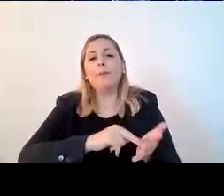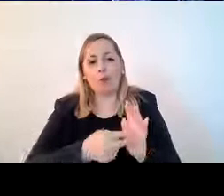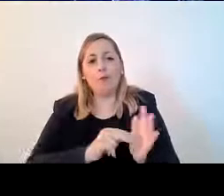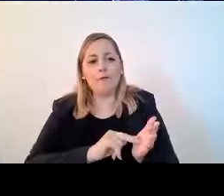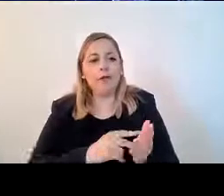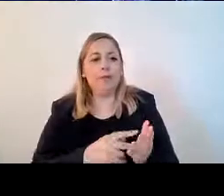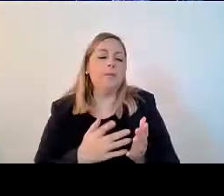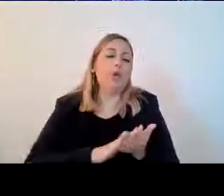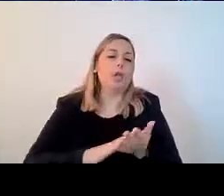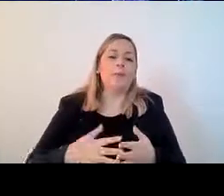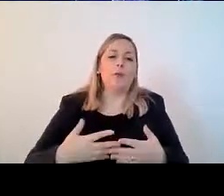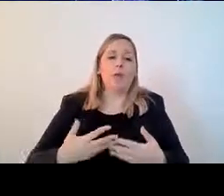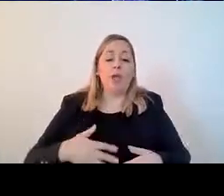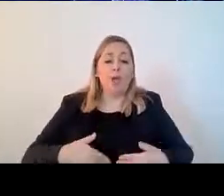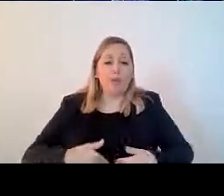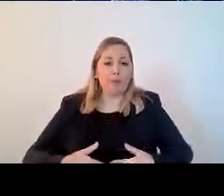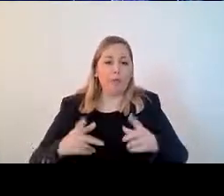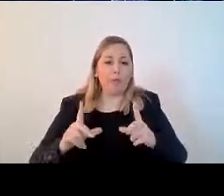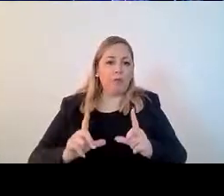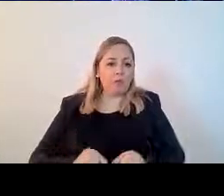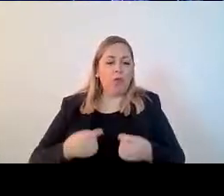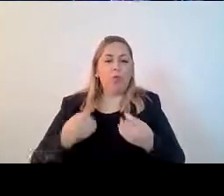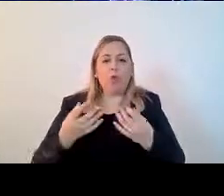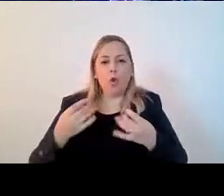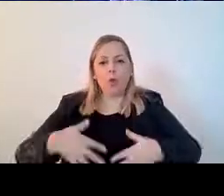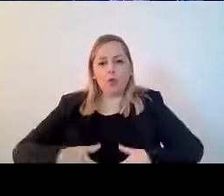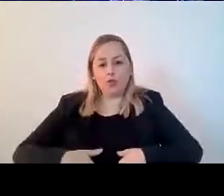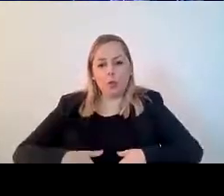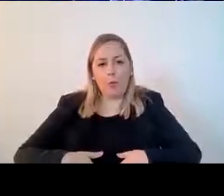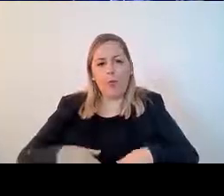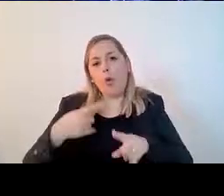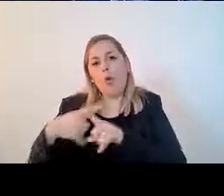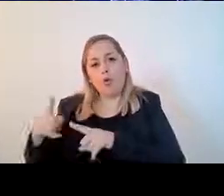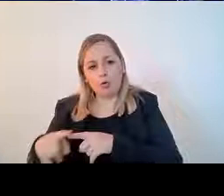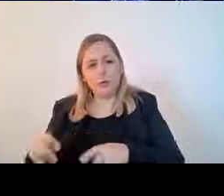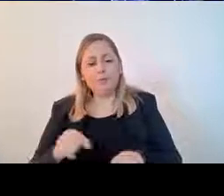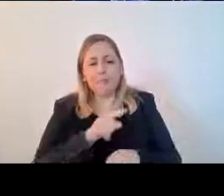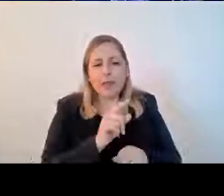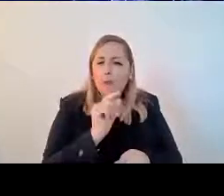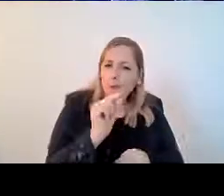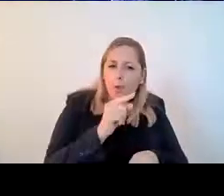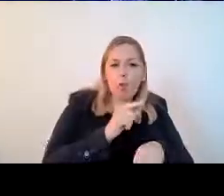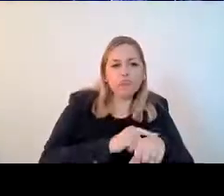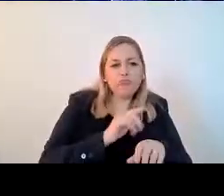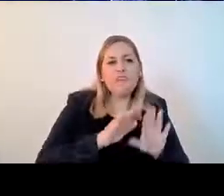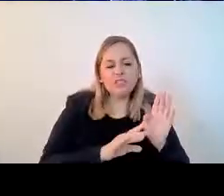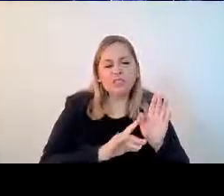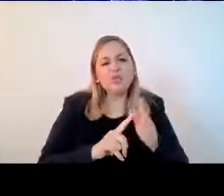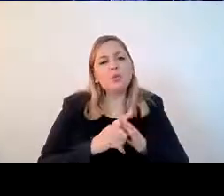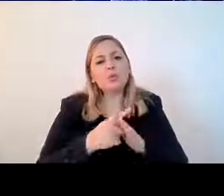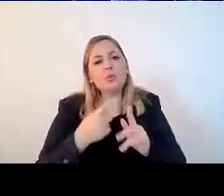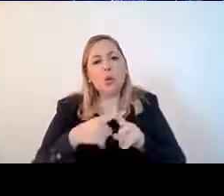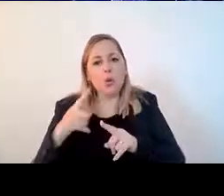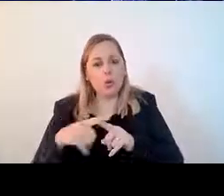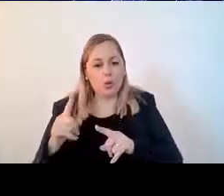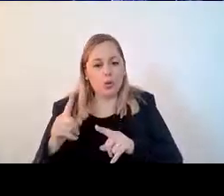pérdida del apetito, dolor de estómago y otros. Se advierten con poca frecuencia aparición de otros